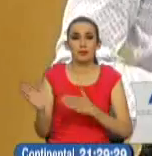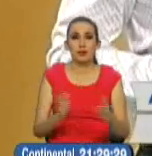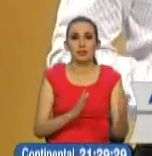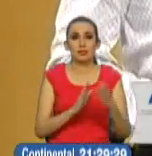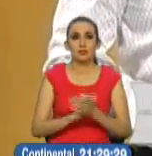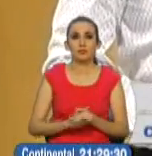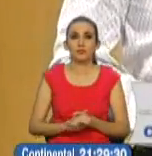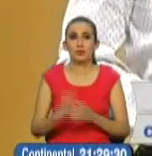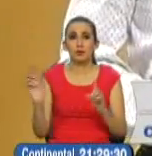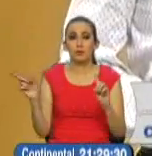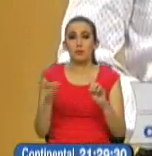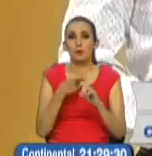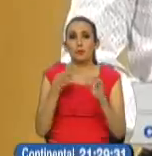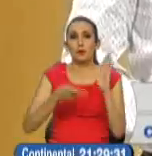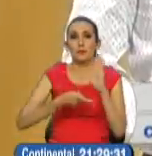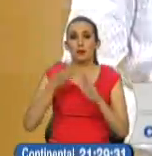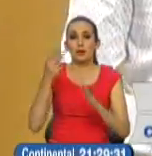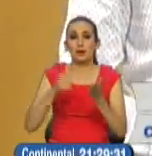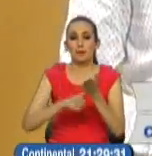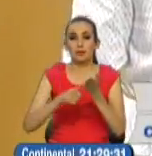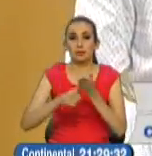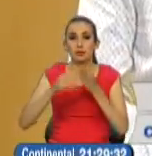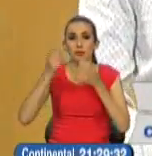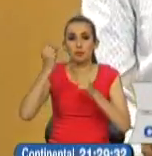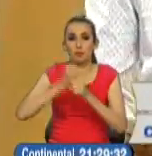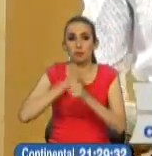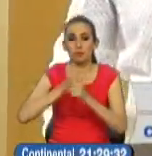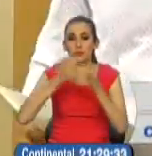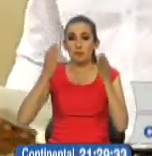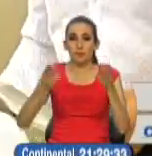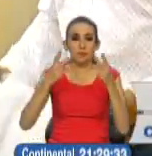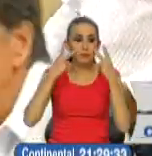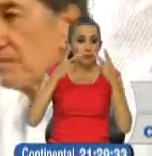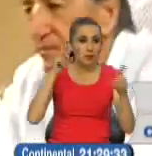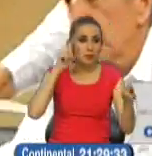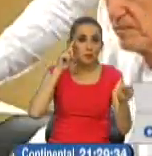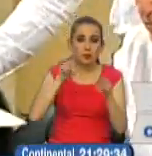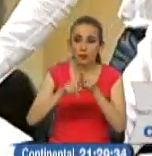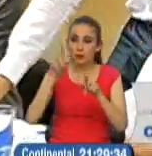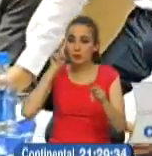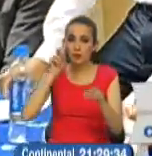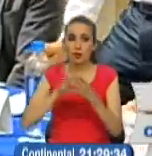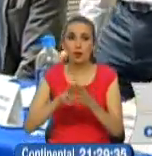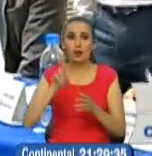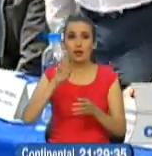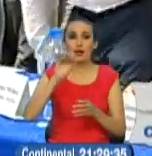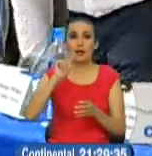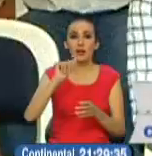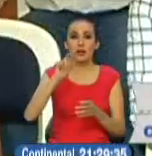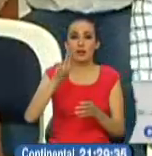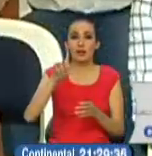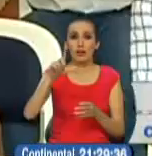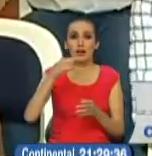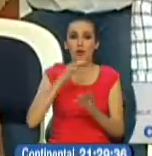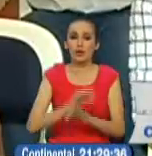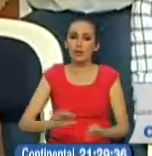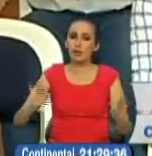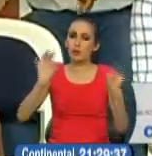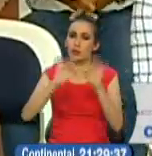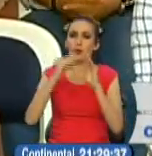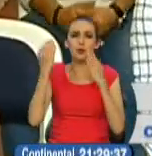laboral. Por primera vez, un ministro de Trabajo suscribe como testigo de estos acuerdos. Raúl Ledesma se refirió a la importancia de